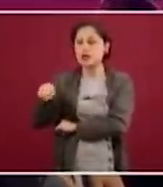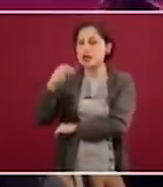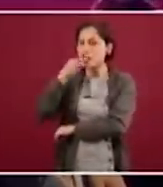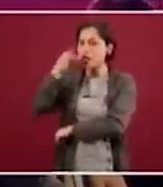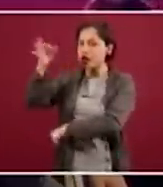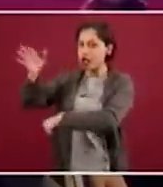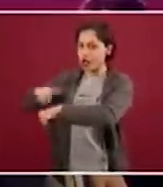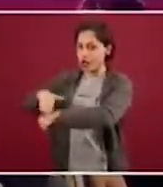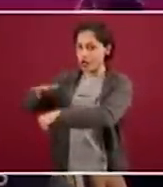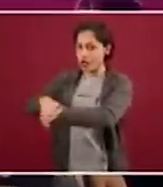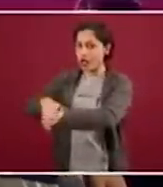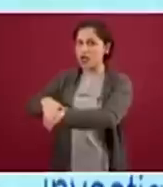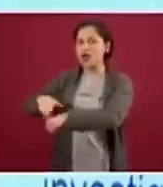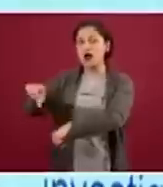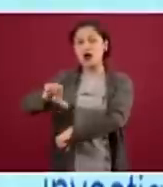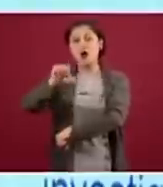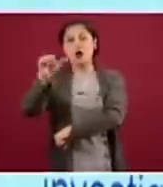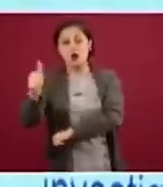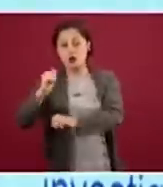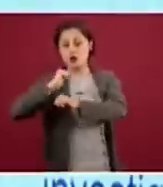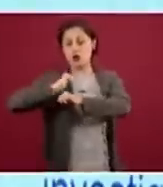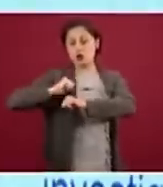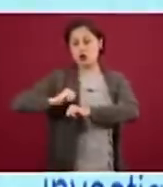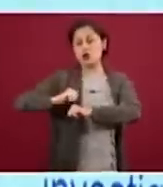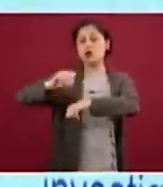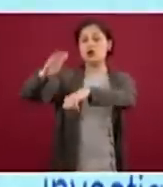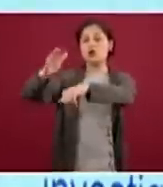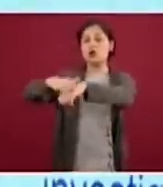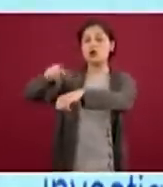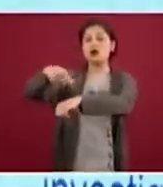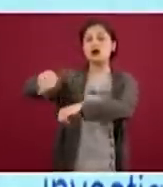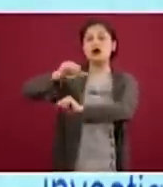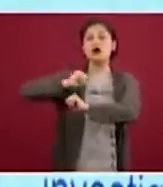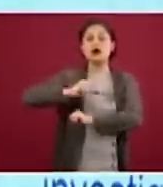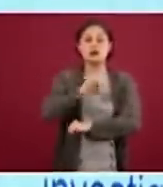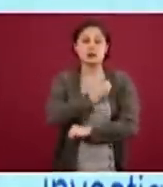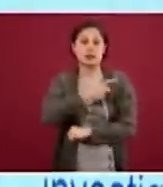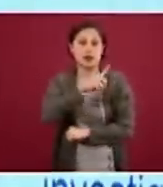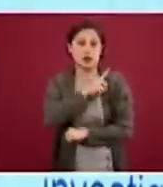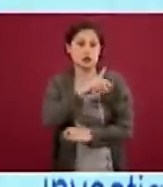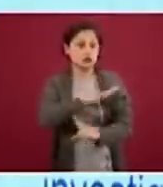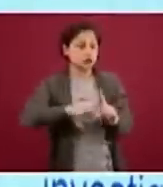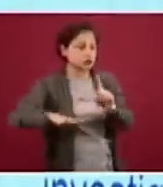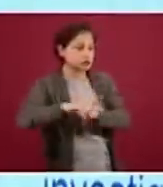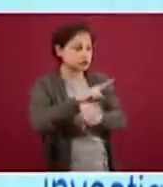autoridad sanitaria para que realice el procedimiento correspondiente a la clausura.